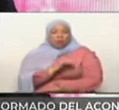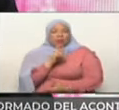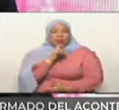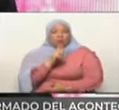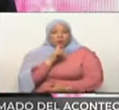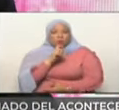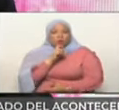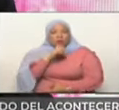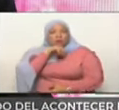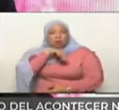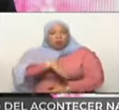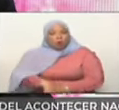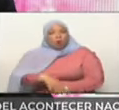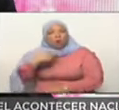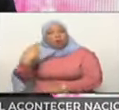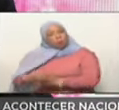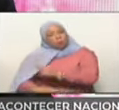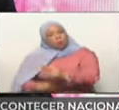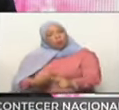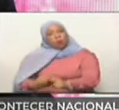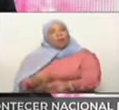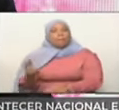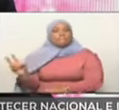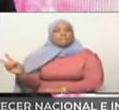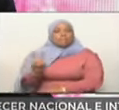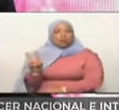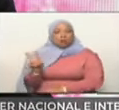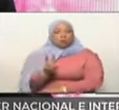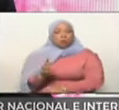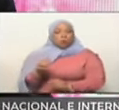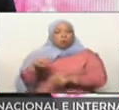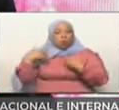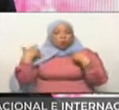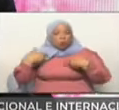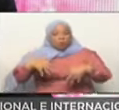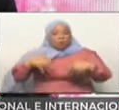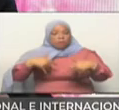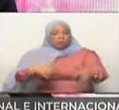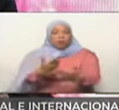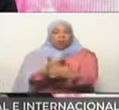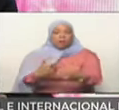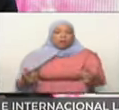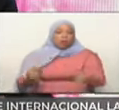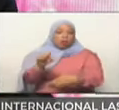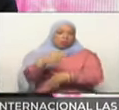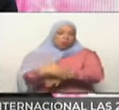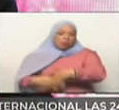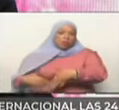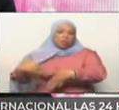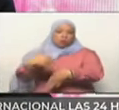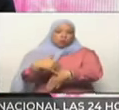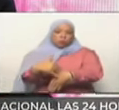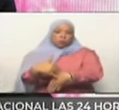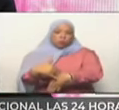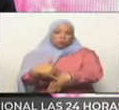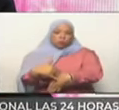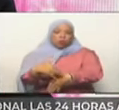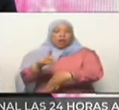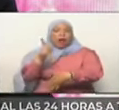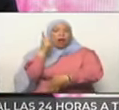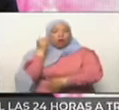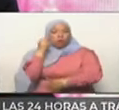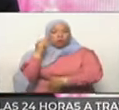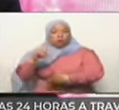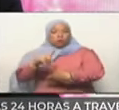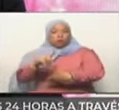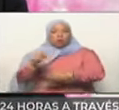en la historia de la humanidad fue en Venezuela, fueron los ejércitos libertadores de Sudamérica. Así que nosotros estamos acostumbrados